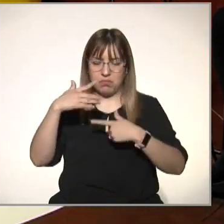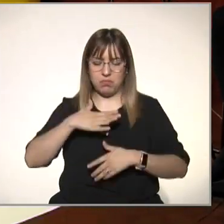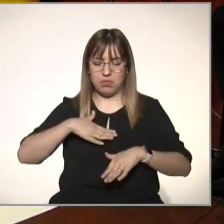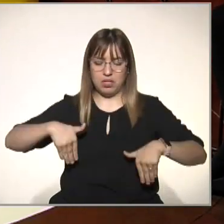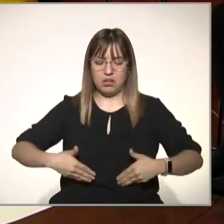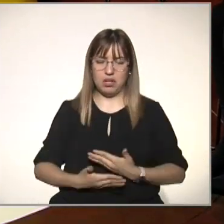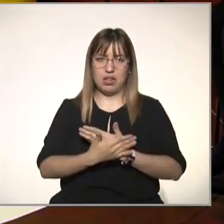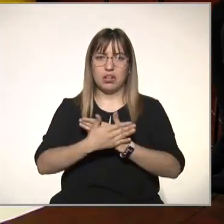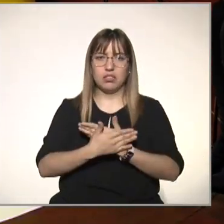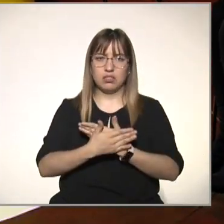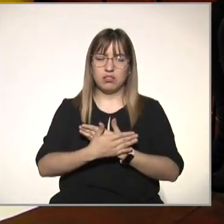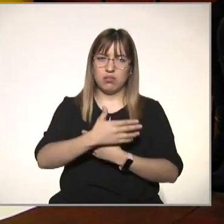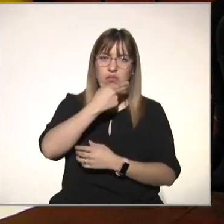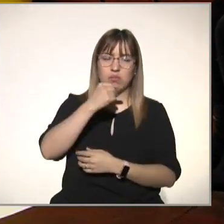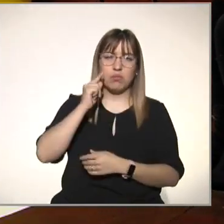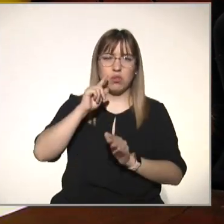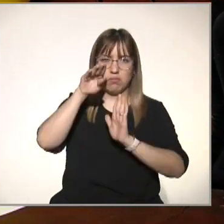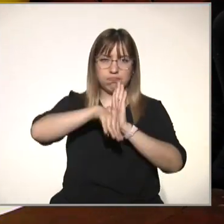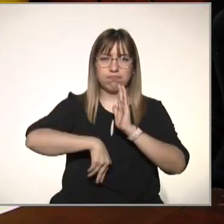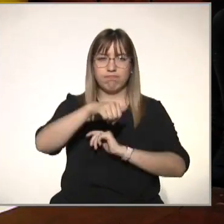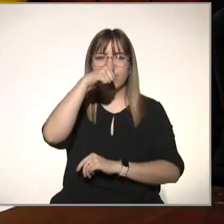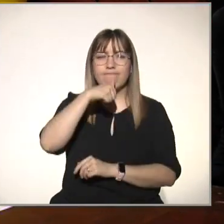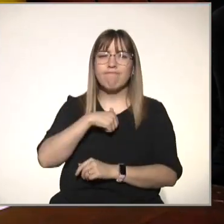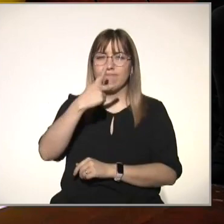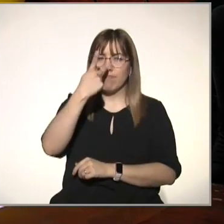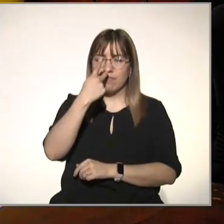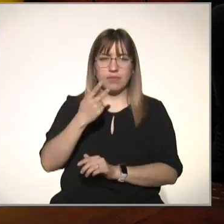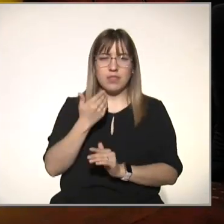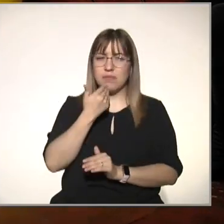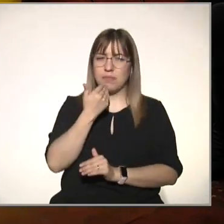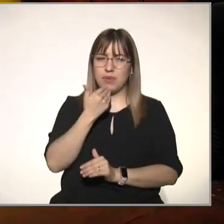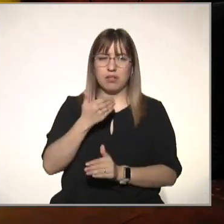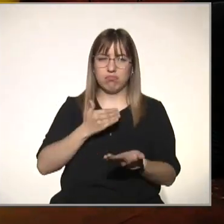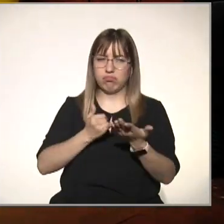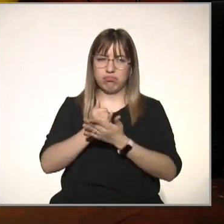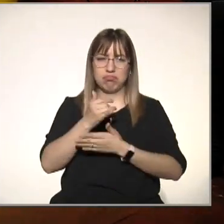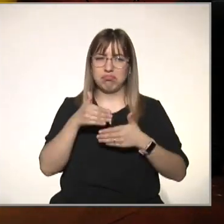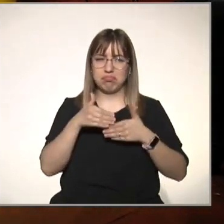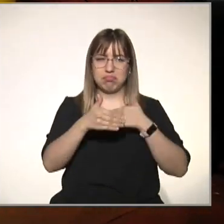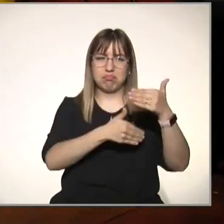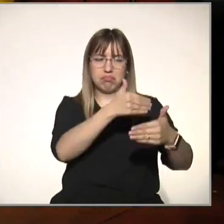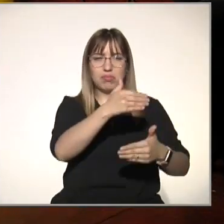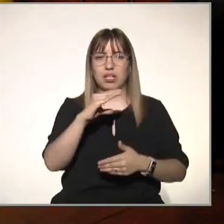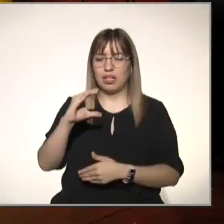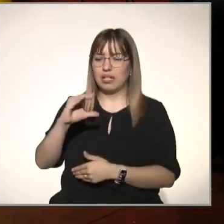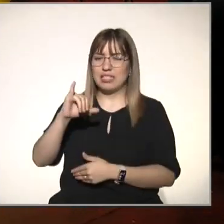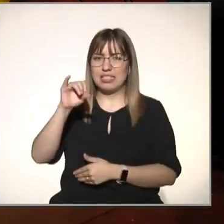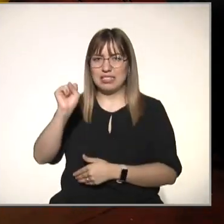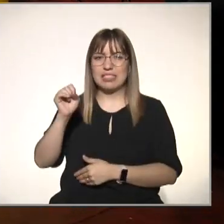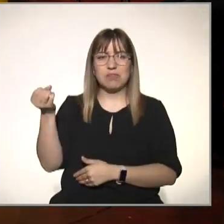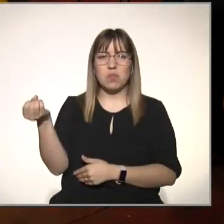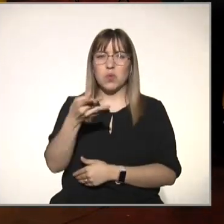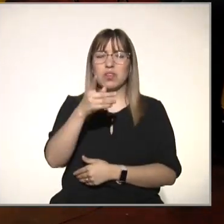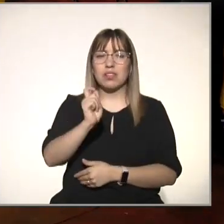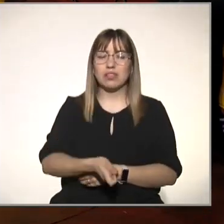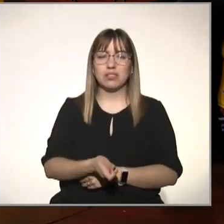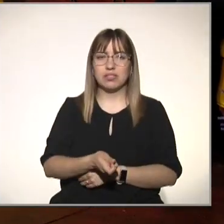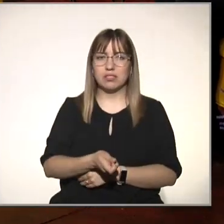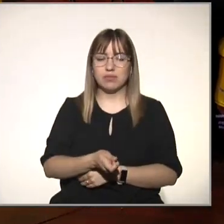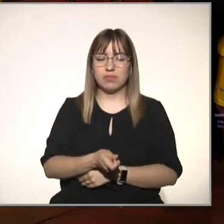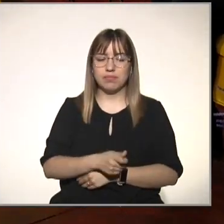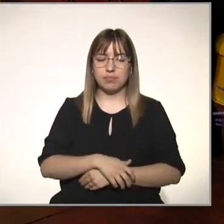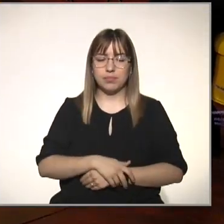¿no? Y las personas trans, no. Entonces, el prefijo cis viene de la comunidad trans para decir, ok, ninguna identidad es